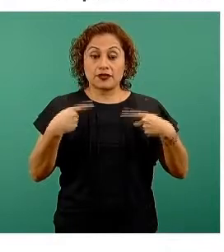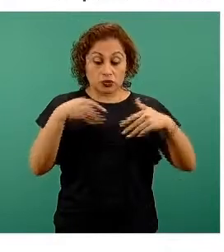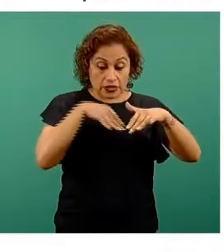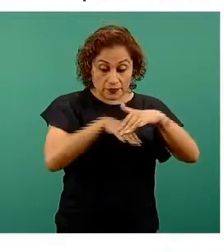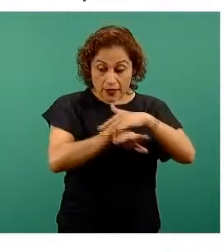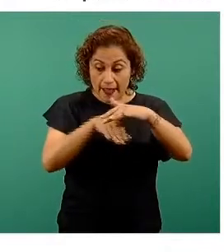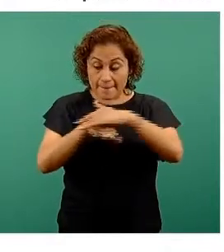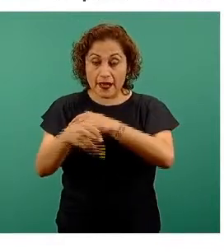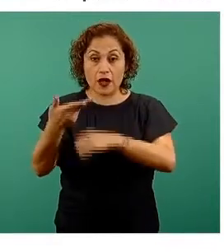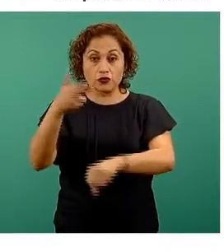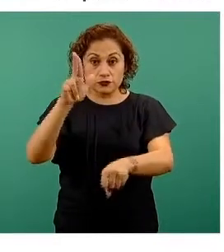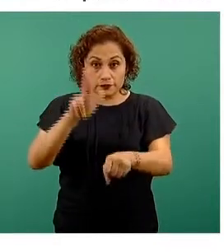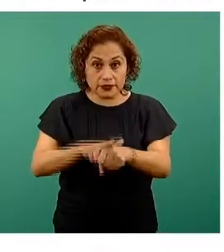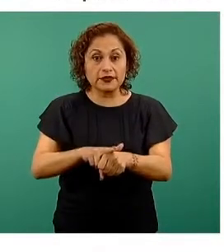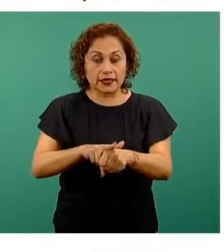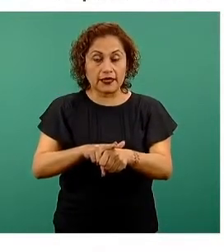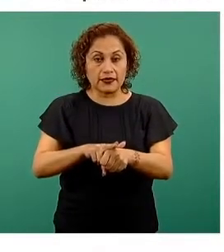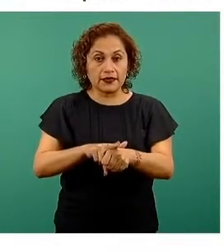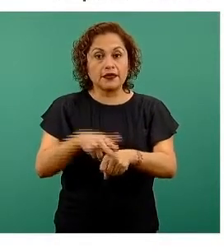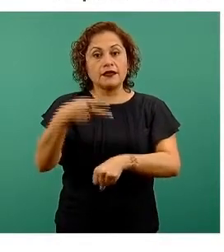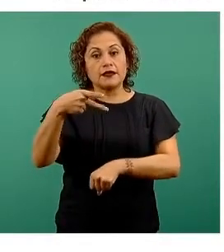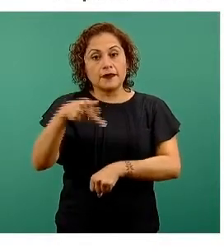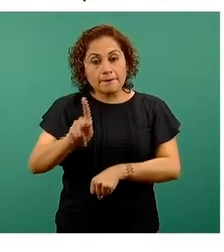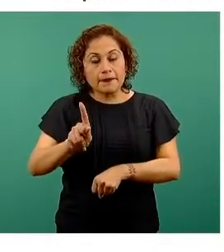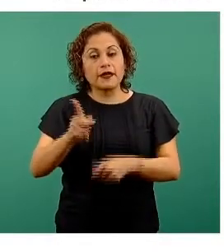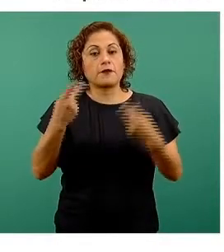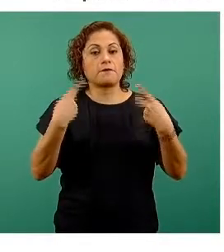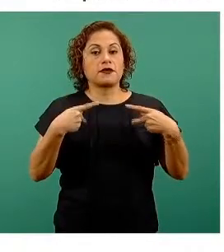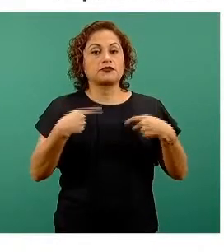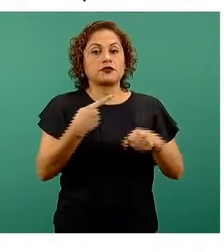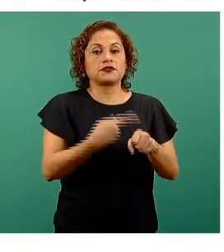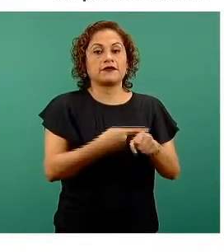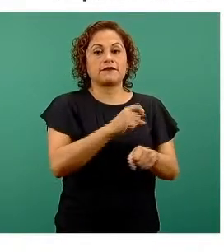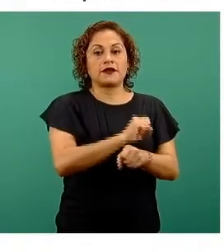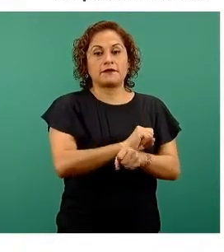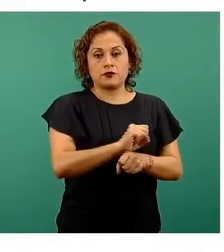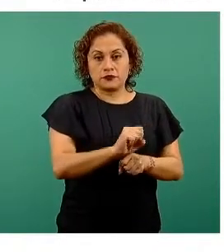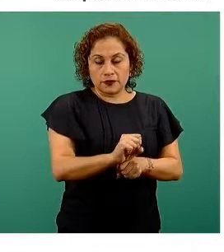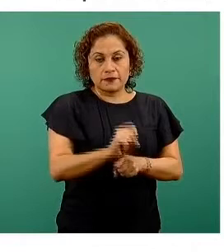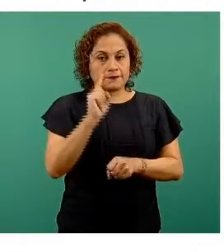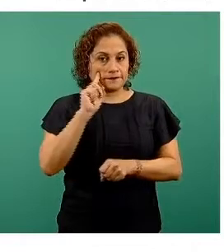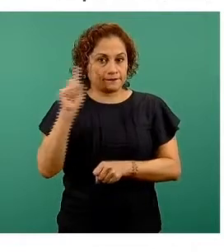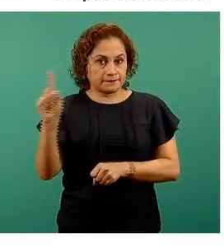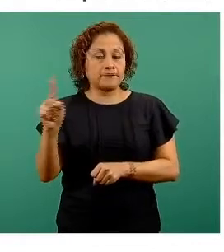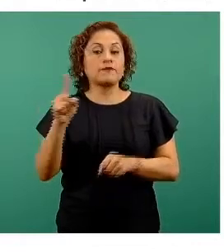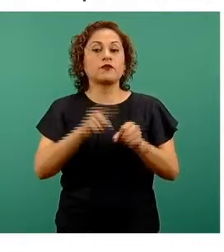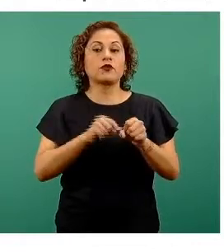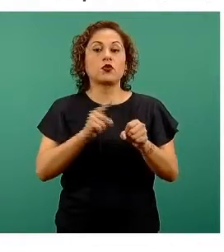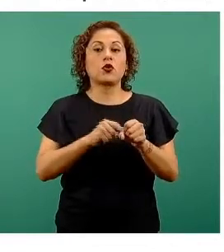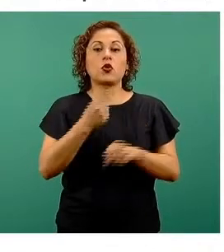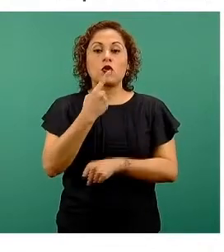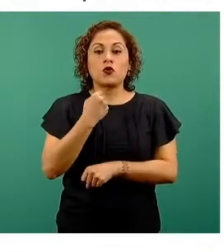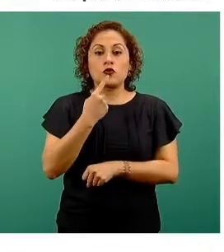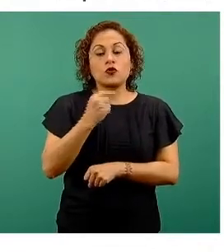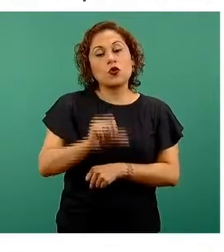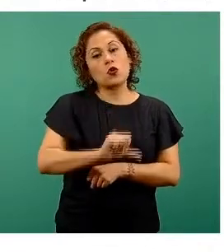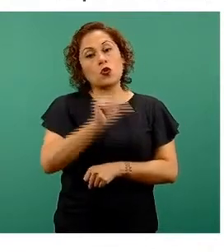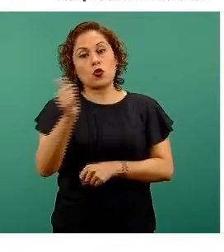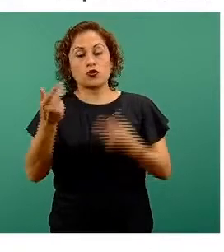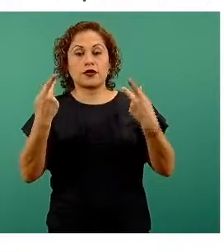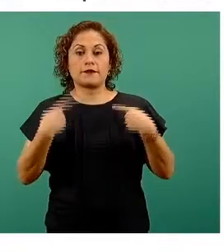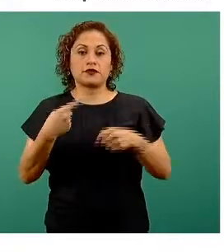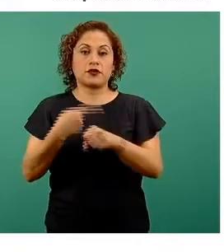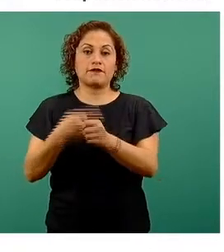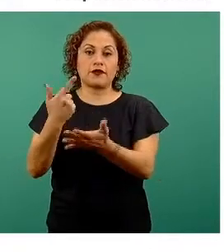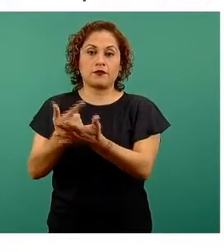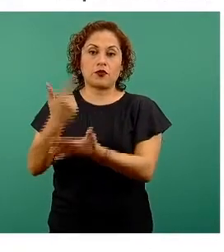aquellas que están en una cama general, que es la del color guinda, como las que están en una cama con ventilador, que es la línea de